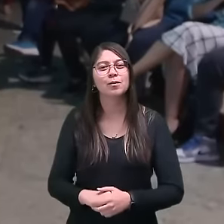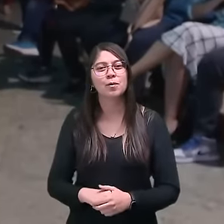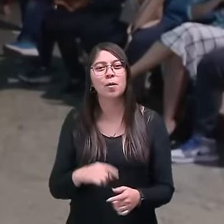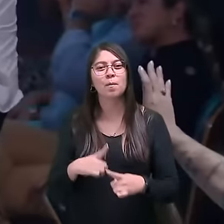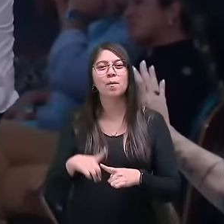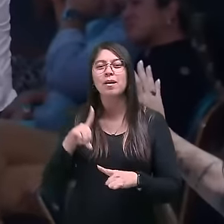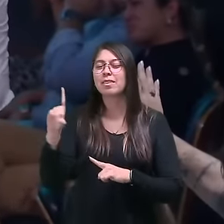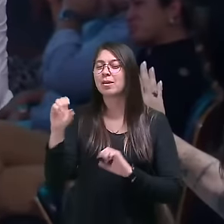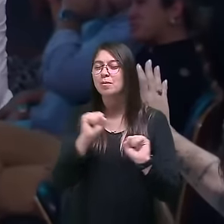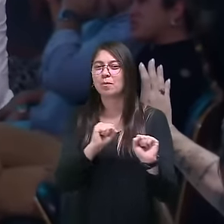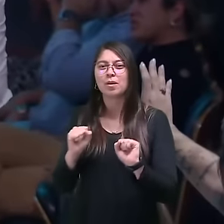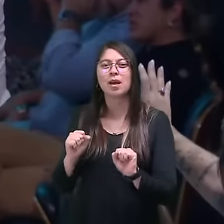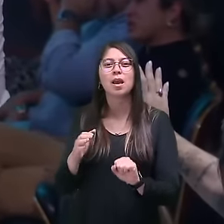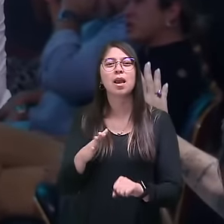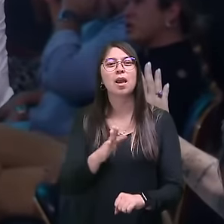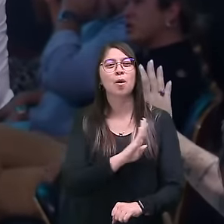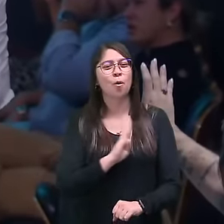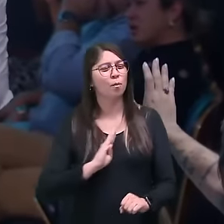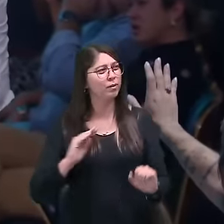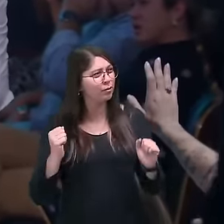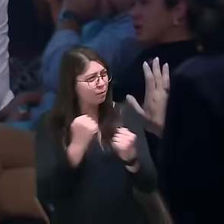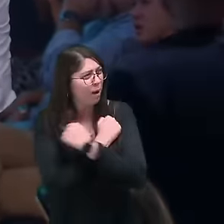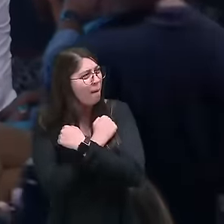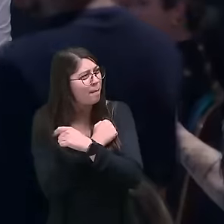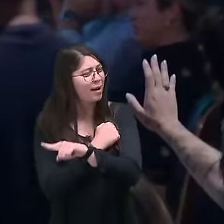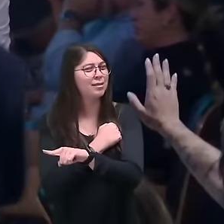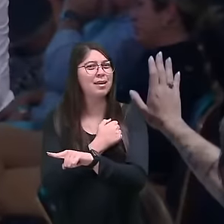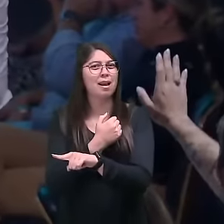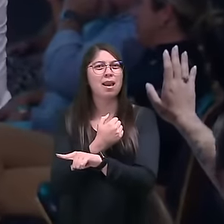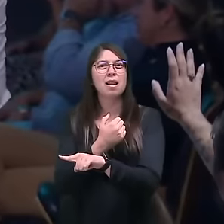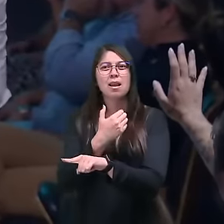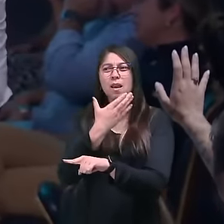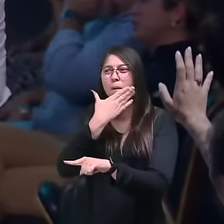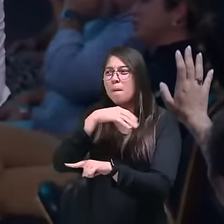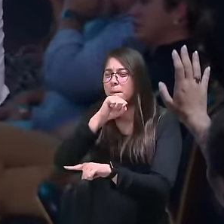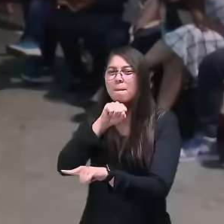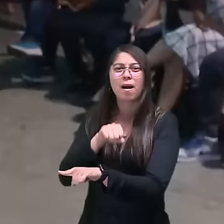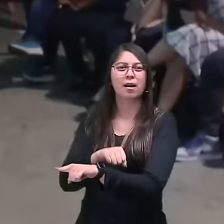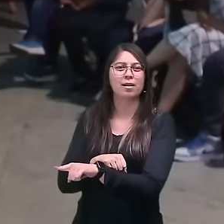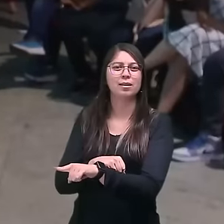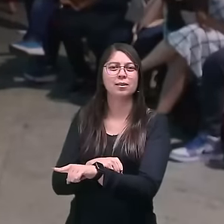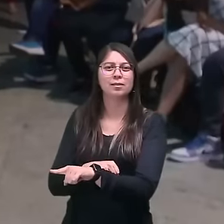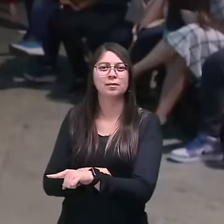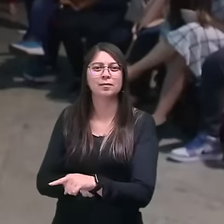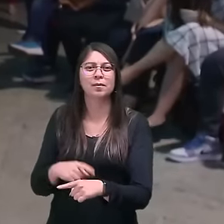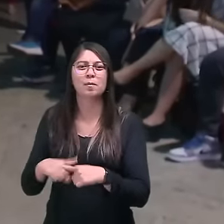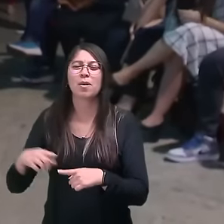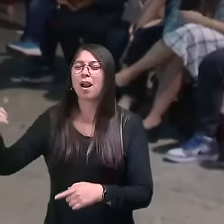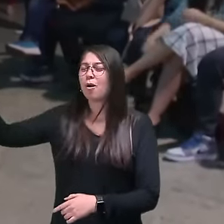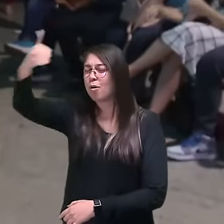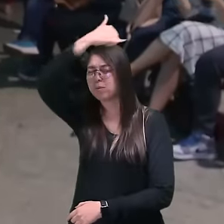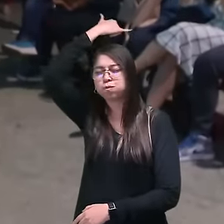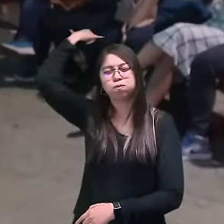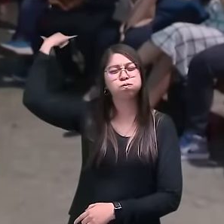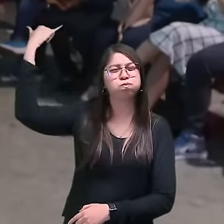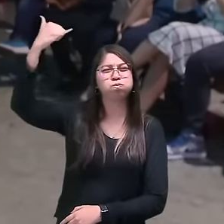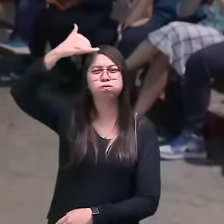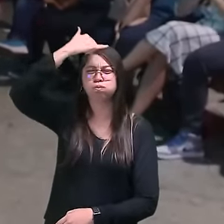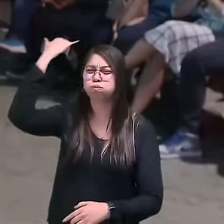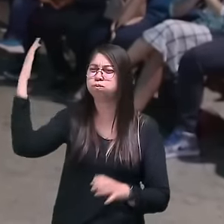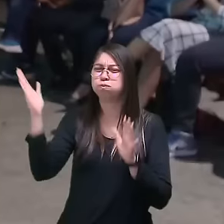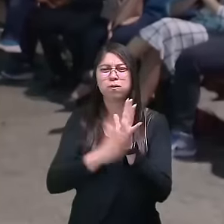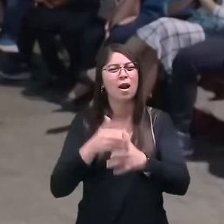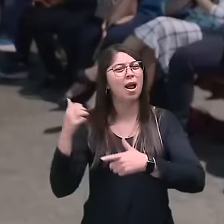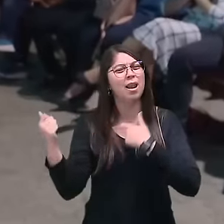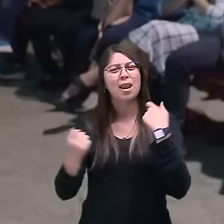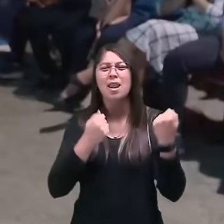Bispo, me ayuda. Puede dar un abrazo de paz en este hombre, porque está desciendo una unción tan grande sobre él. Aleluya. Una